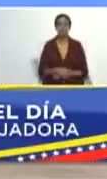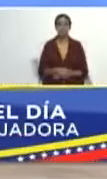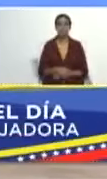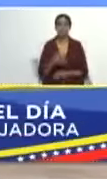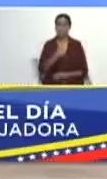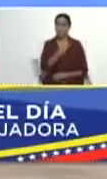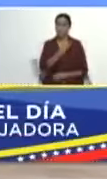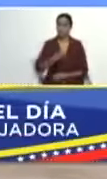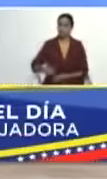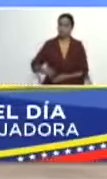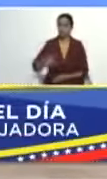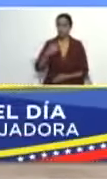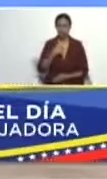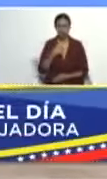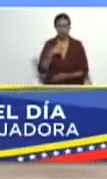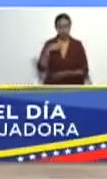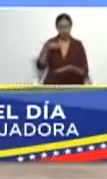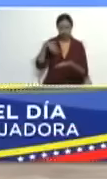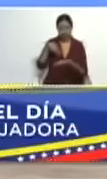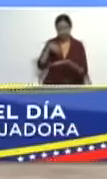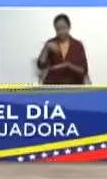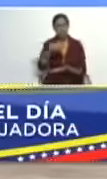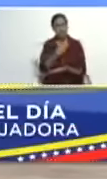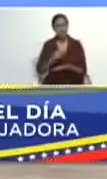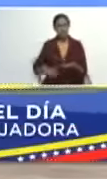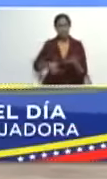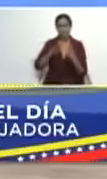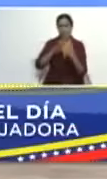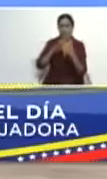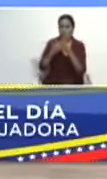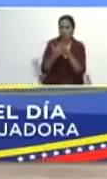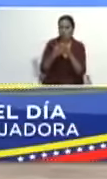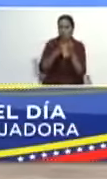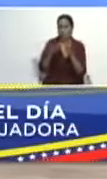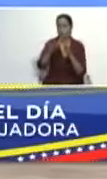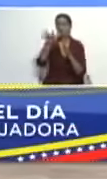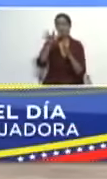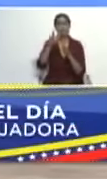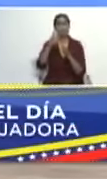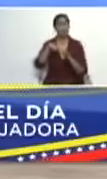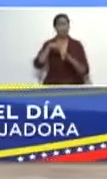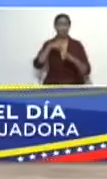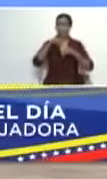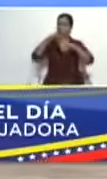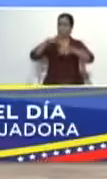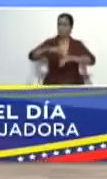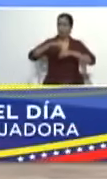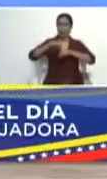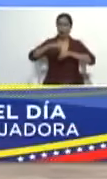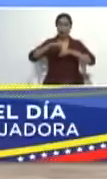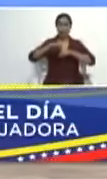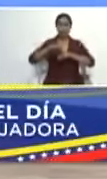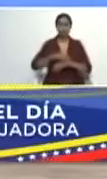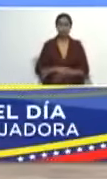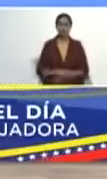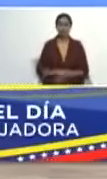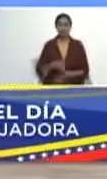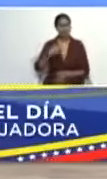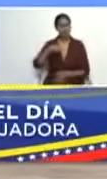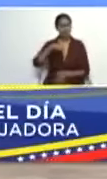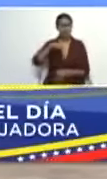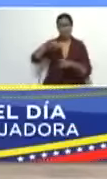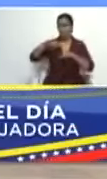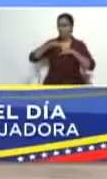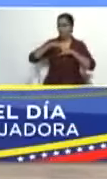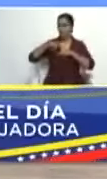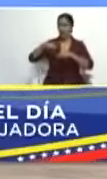Presidente de a pie, presidente de los barrios. Somos lo mismo. Lo sabemos, somos lo mismo,